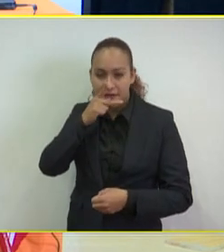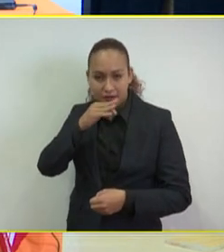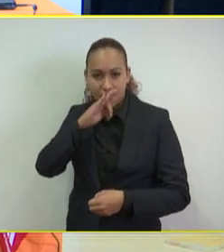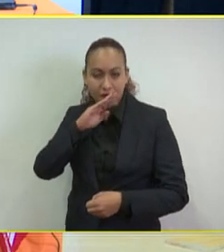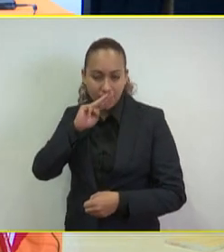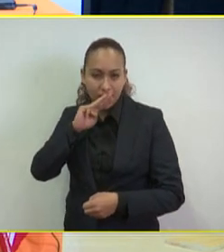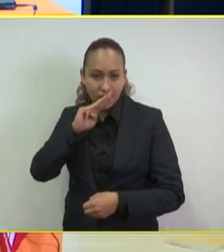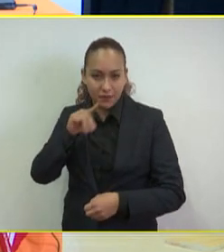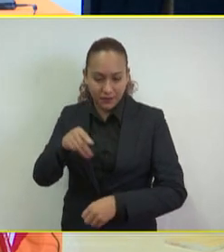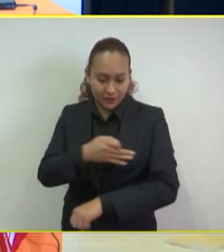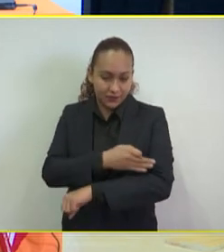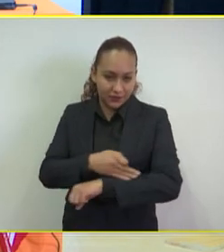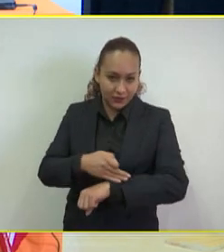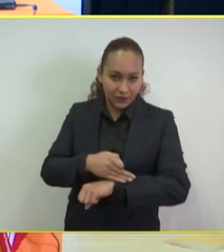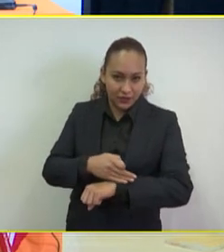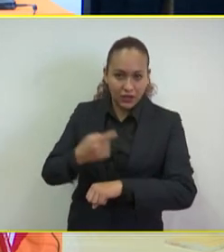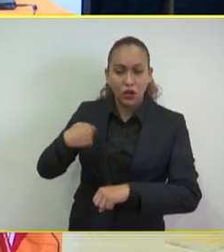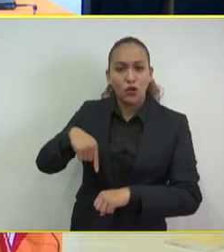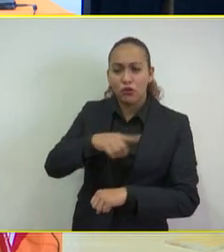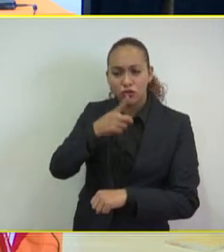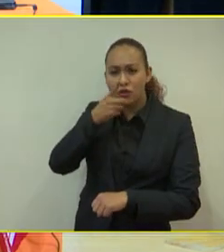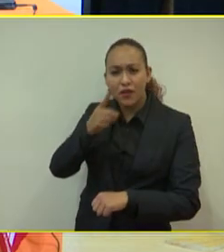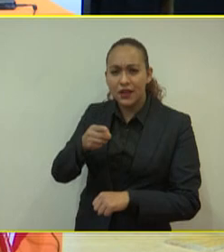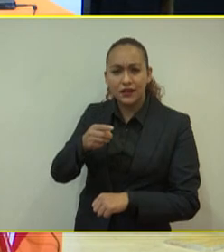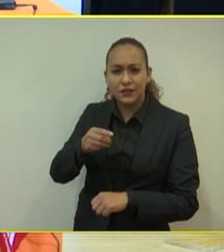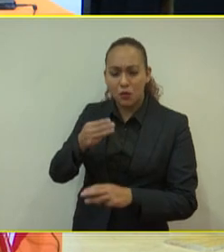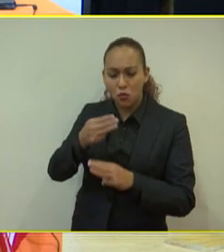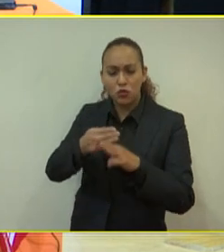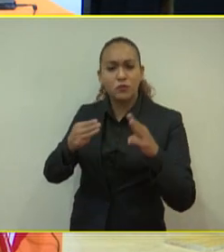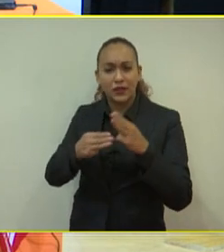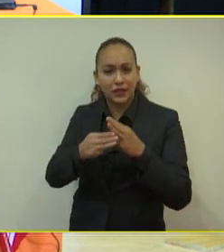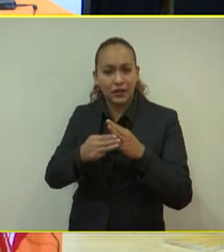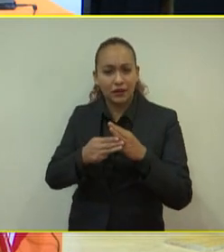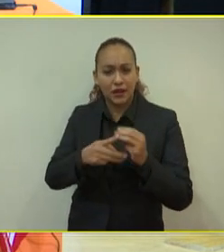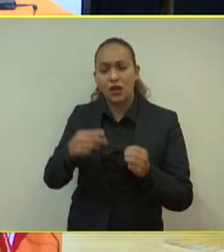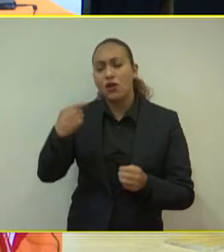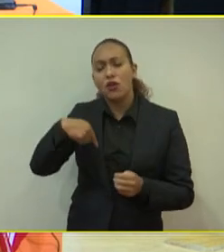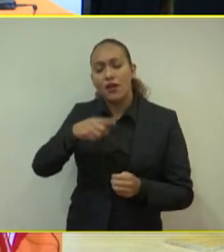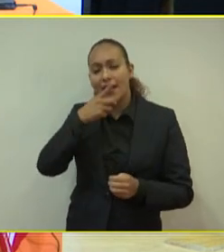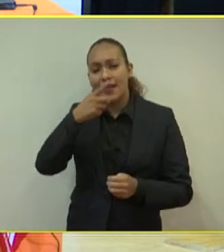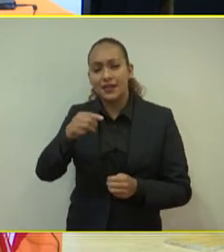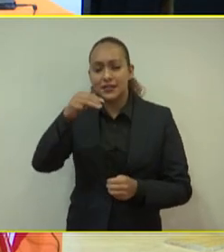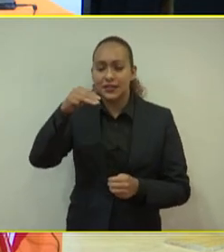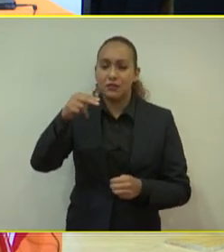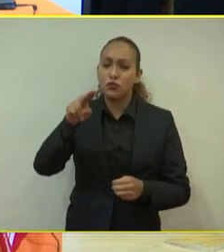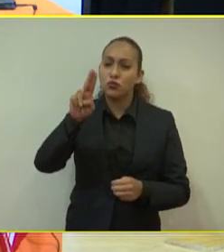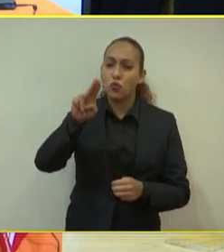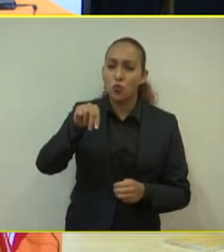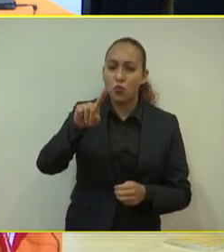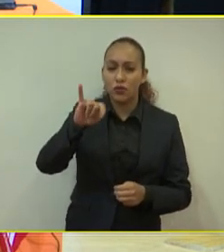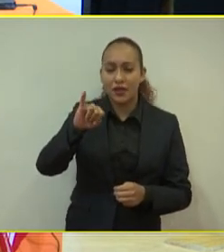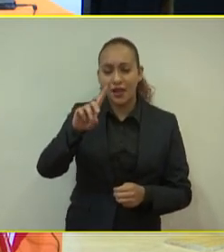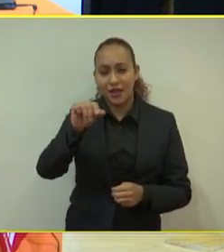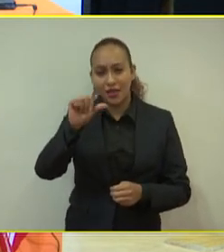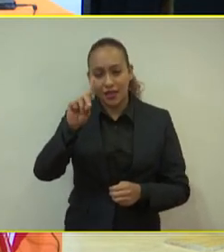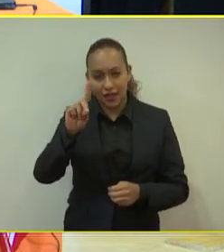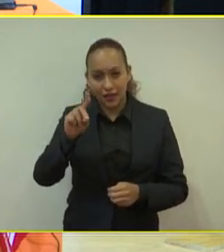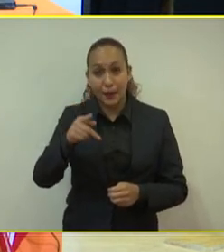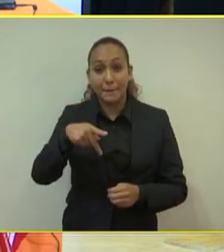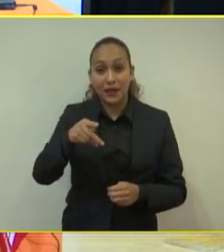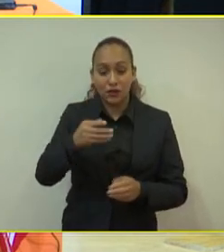nuestro alumnado, no le decimos materias en la UAM, sino unidades de enseñanza-aprendizaje. Es una serie de